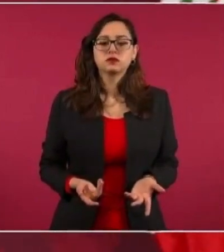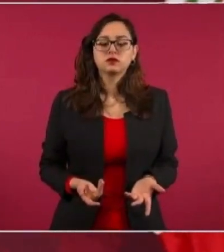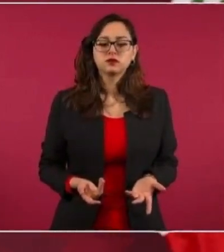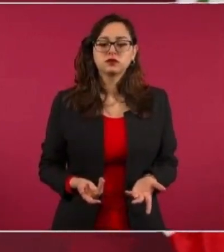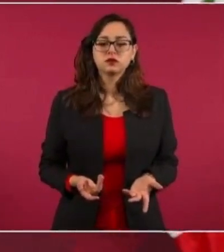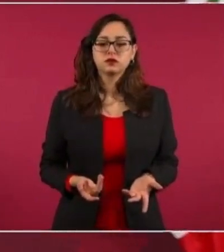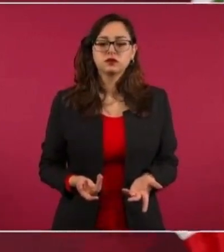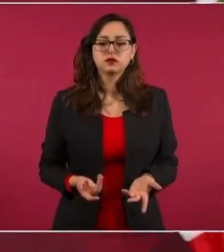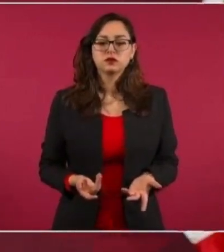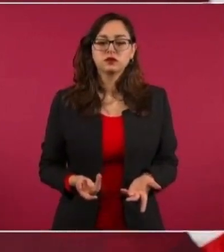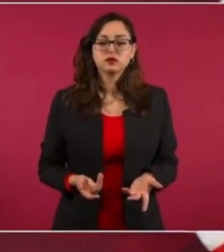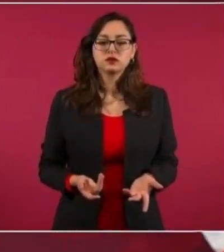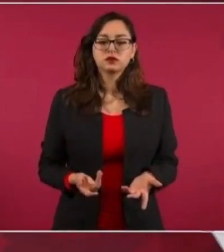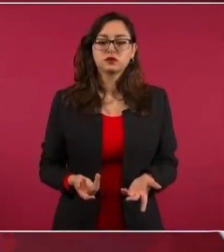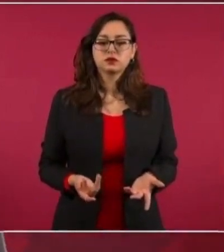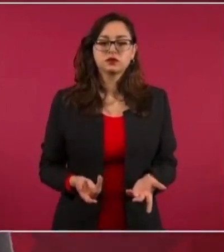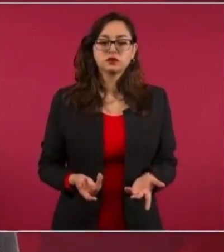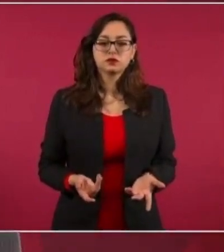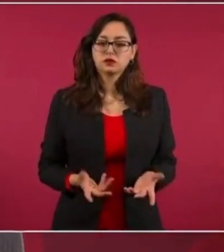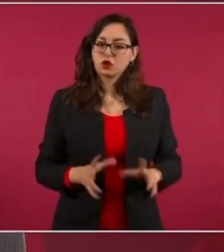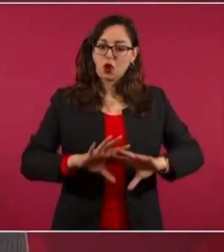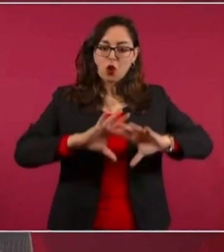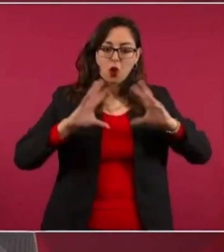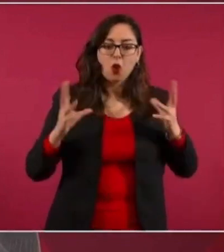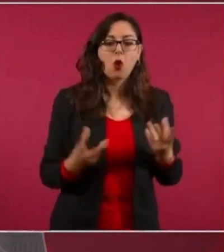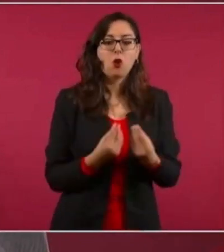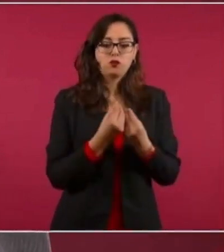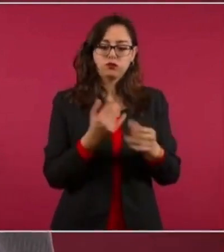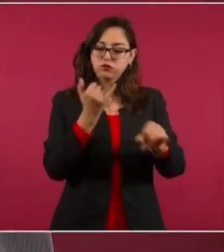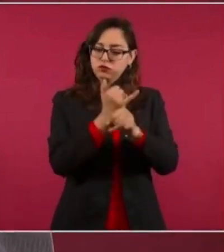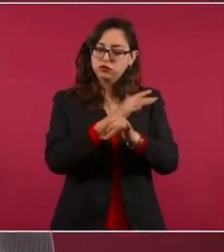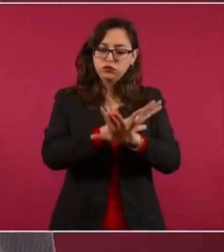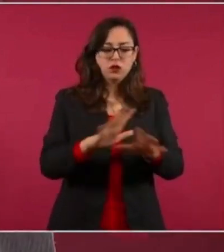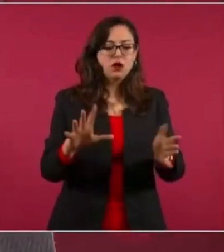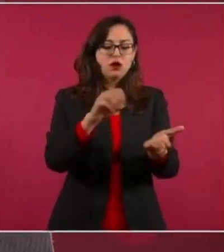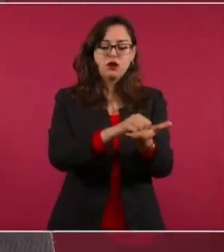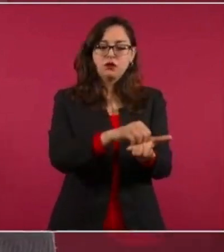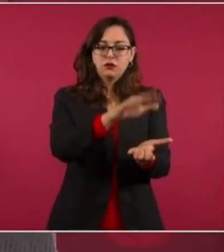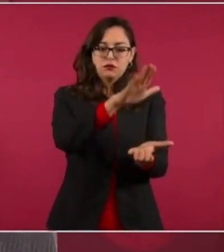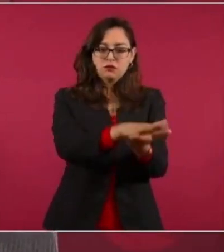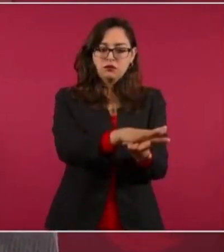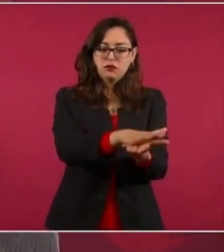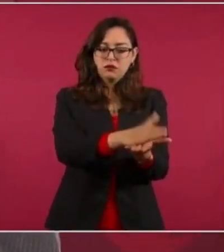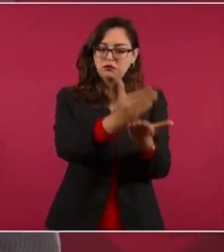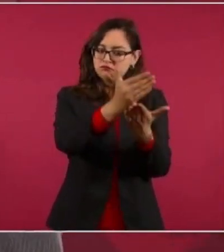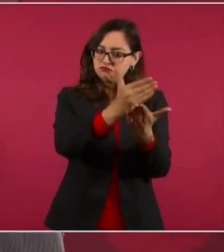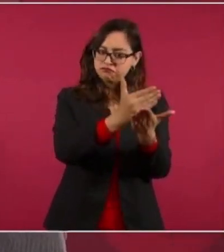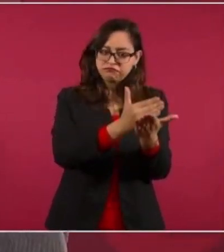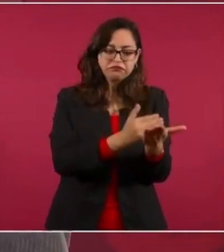excluyendo a nadie, como también se menciona.